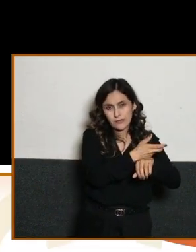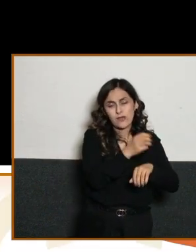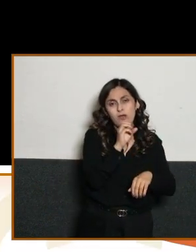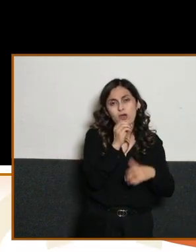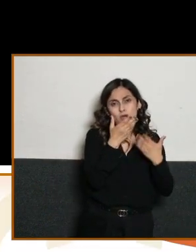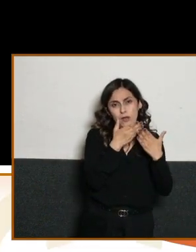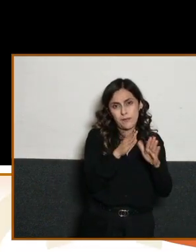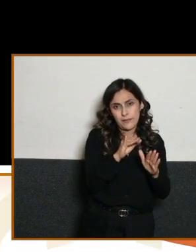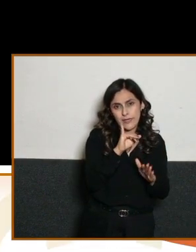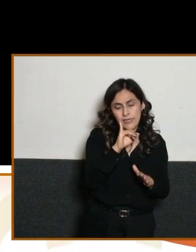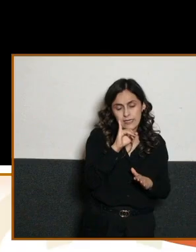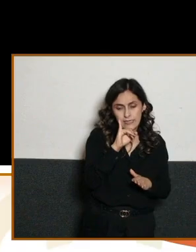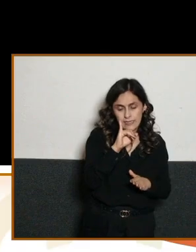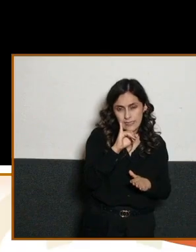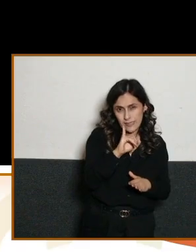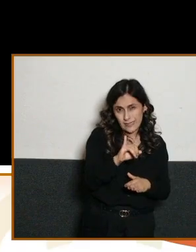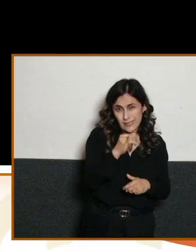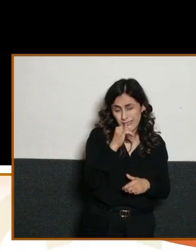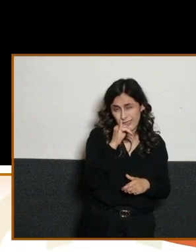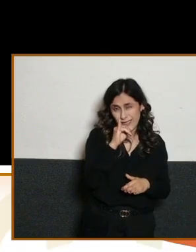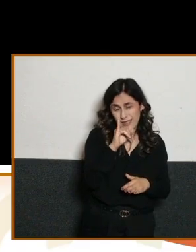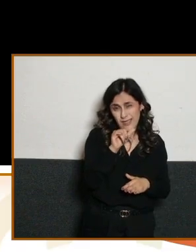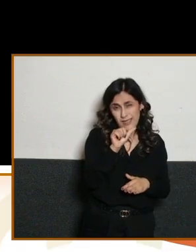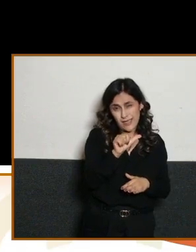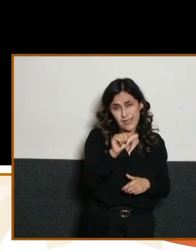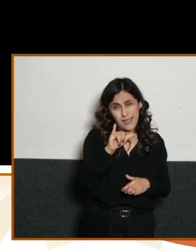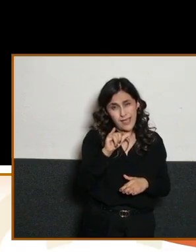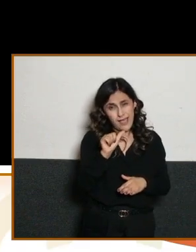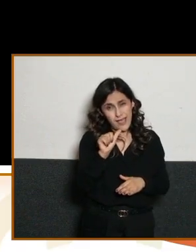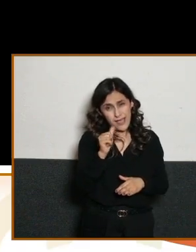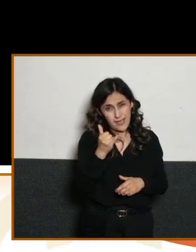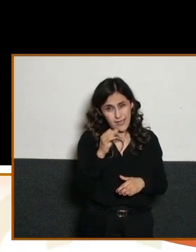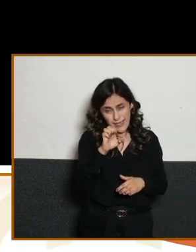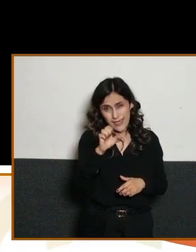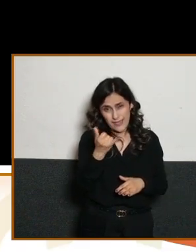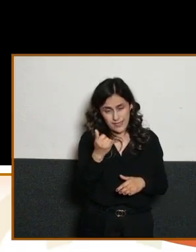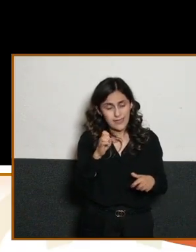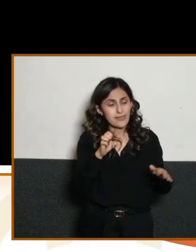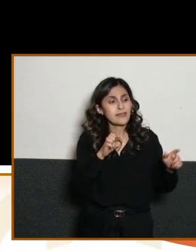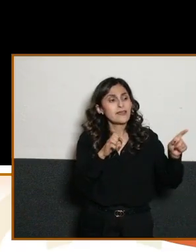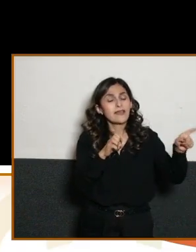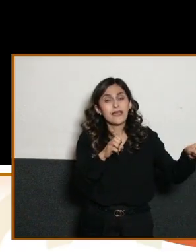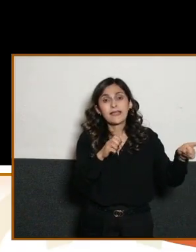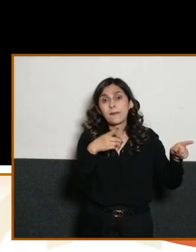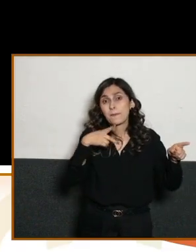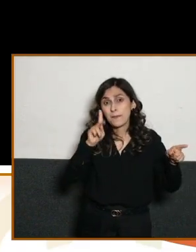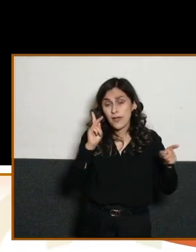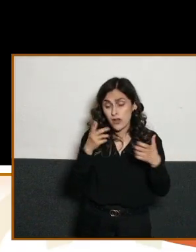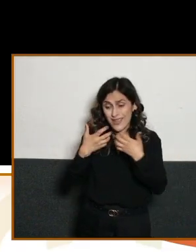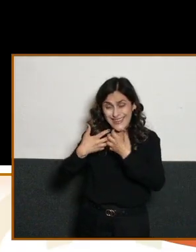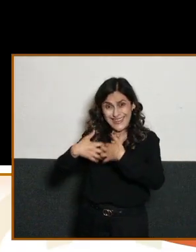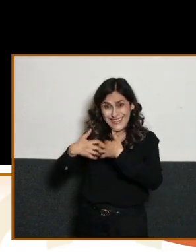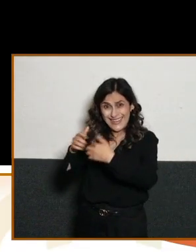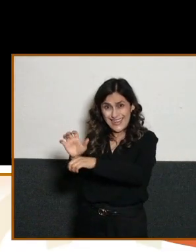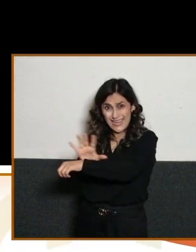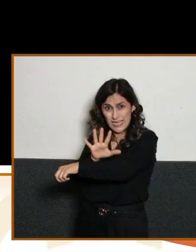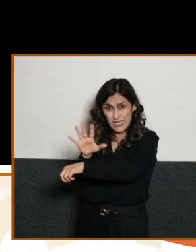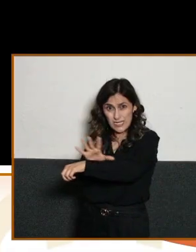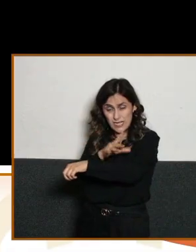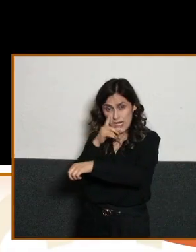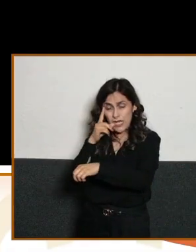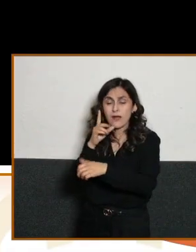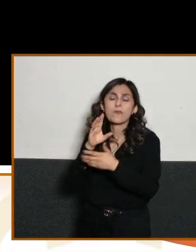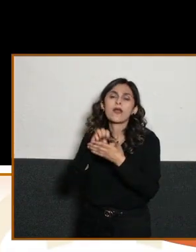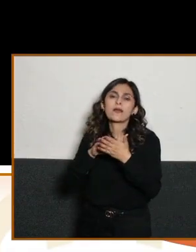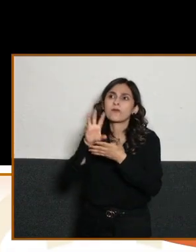OpenAI y otras cuantas. Pero no nada más es la energía del entrenamiento, sino es la energía de, ok, ya tengo los